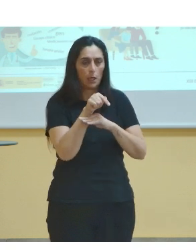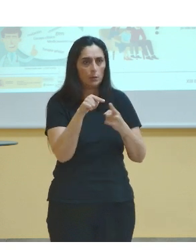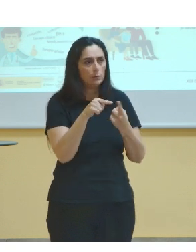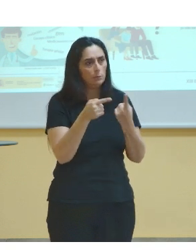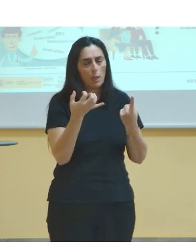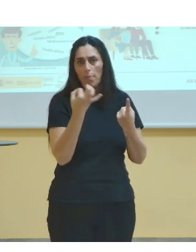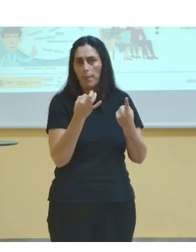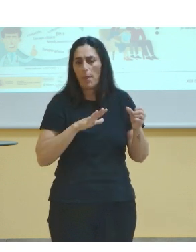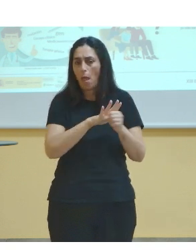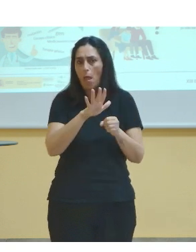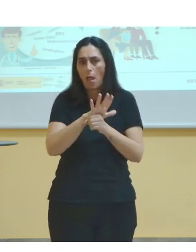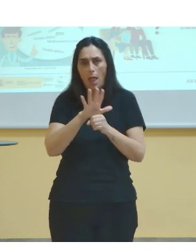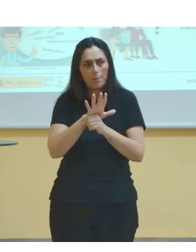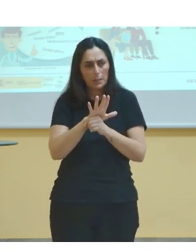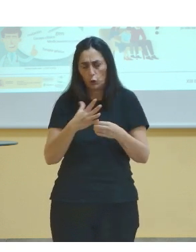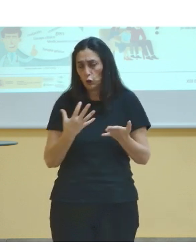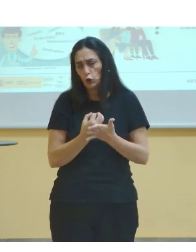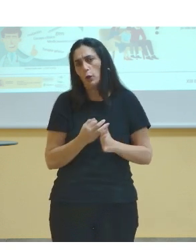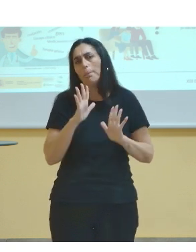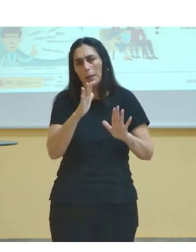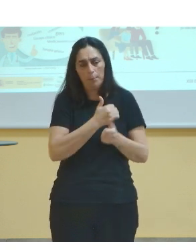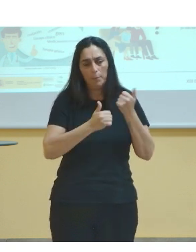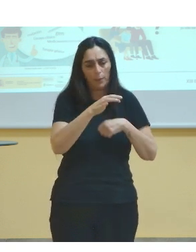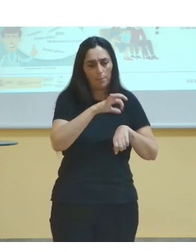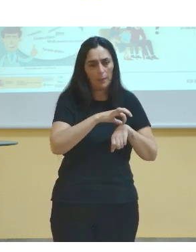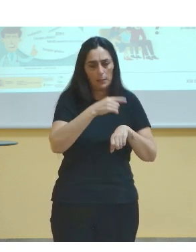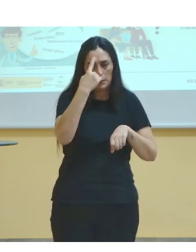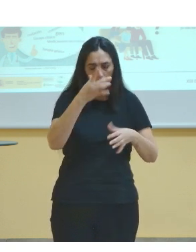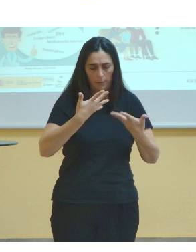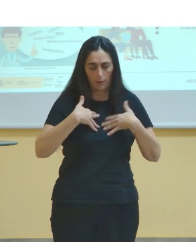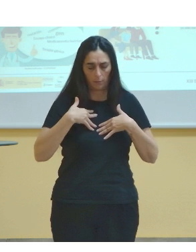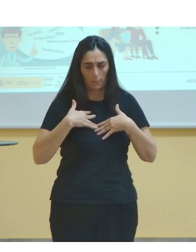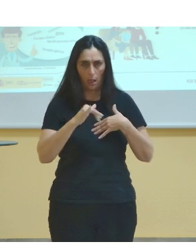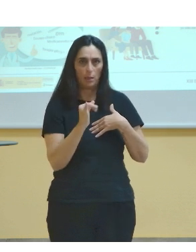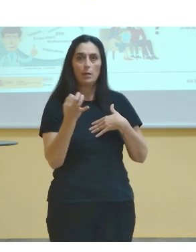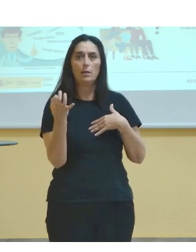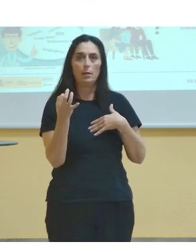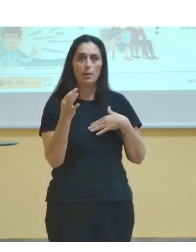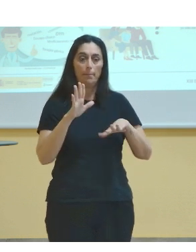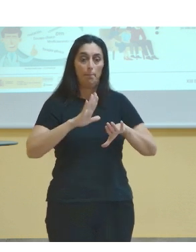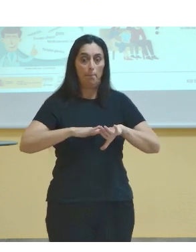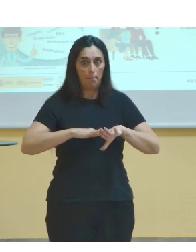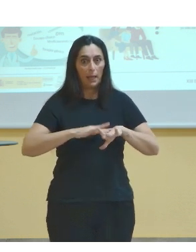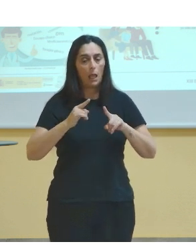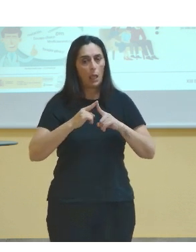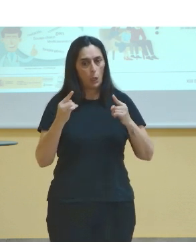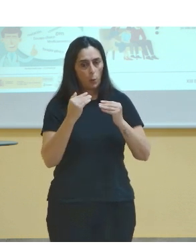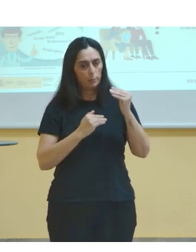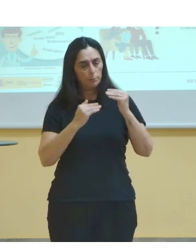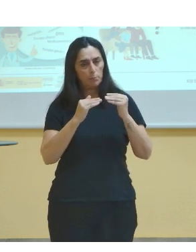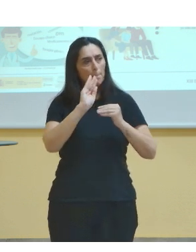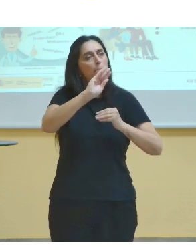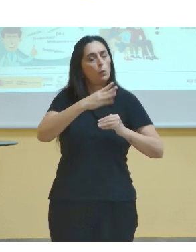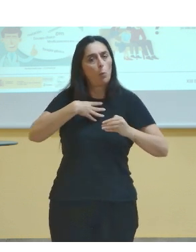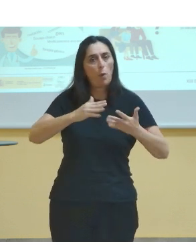todos los ámbitos, fundamentalmente el médico, y saber qué tiene entre manos, para poder estar un poco más a la altura del médico, incluso poder